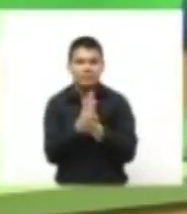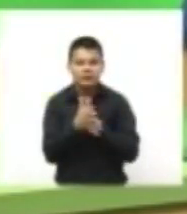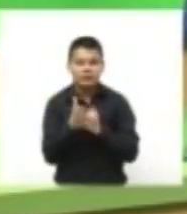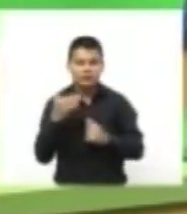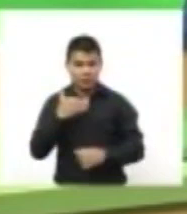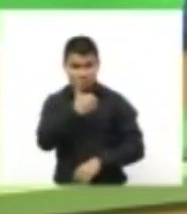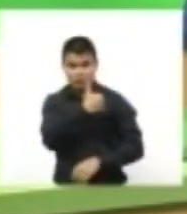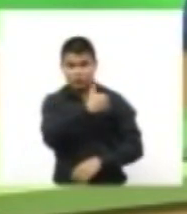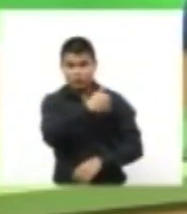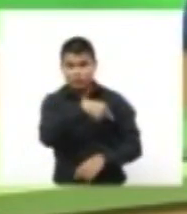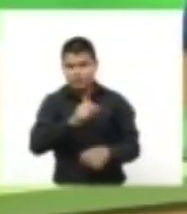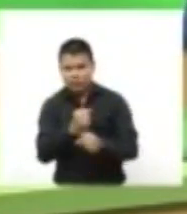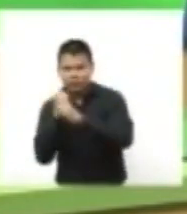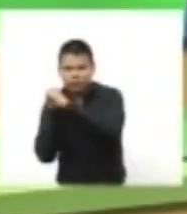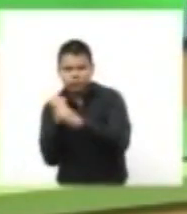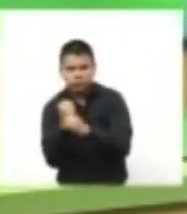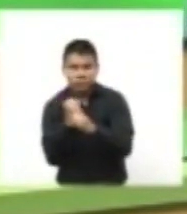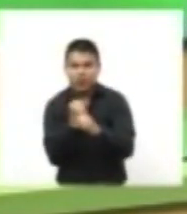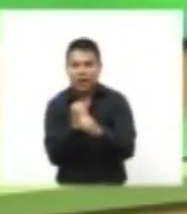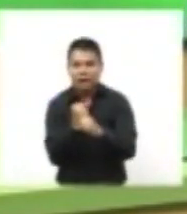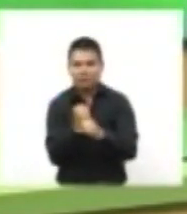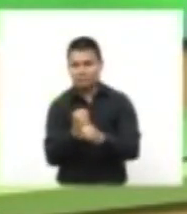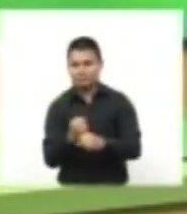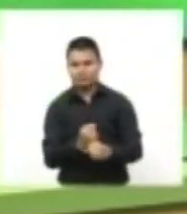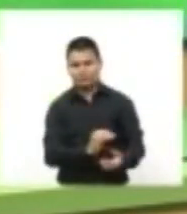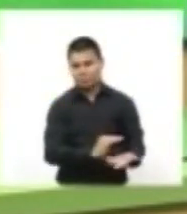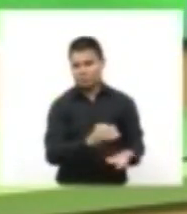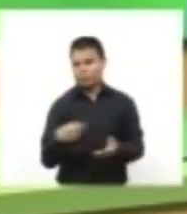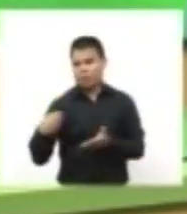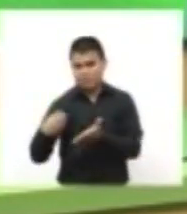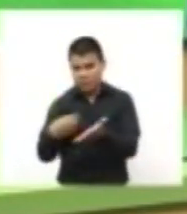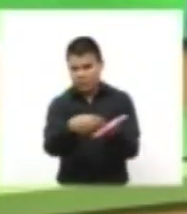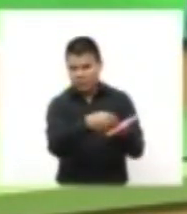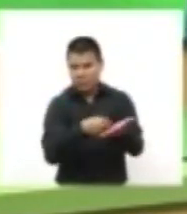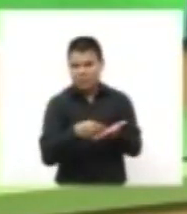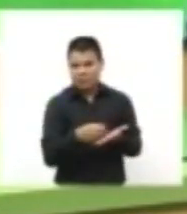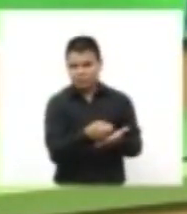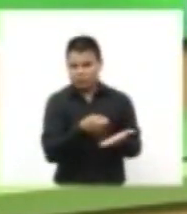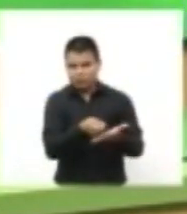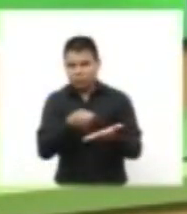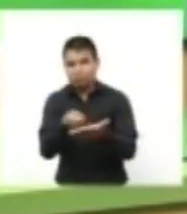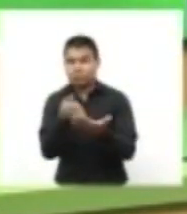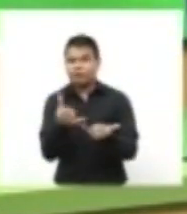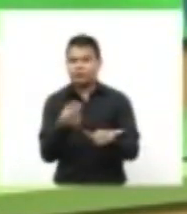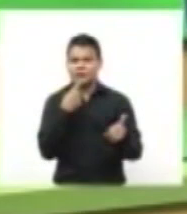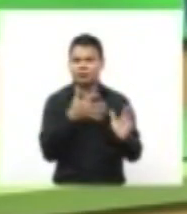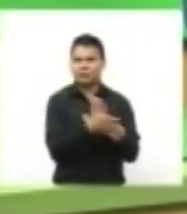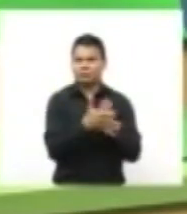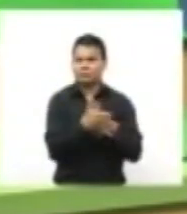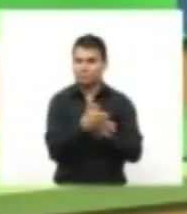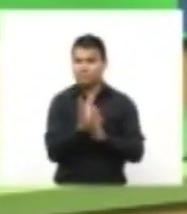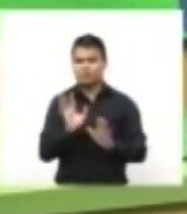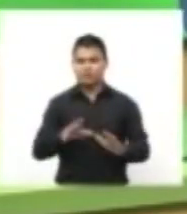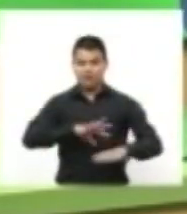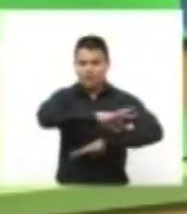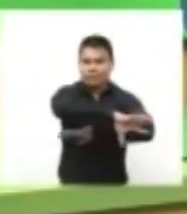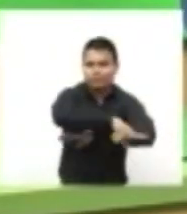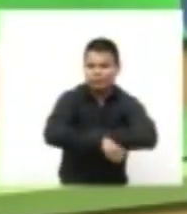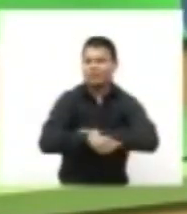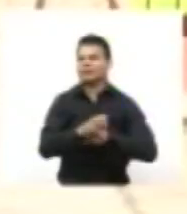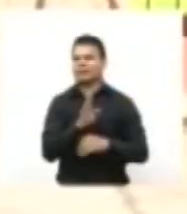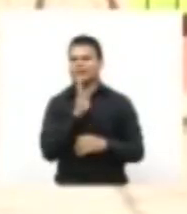béisbol que se jugó en el estadio 20 de enero entre Leones de Montería y Tigres de Sincelejo. Hasta el momento se desconoce el monto